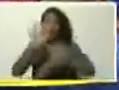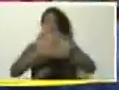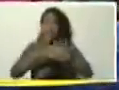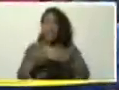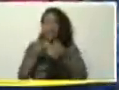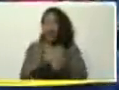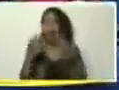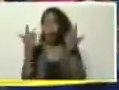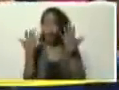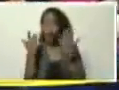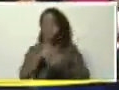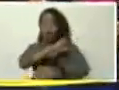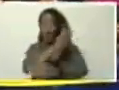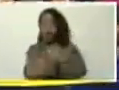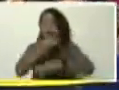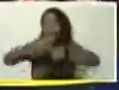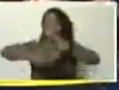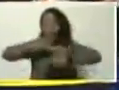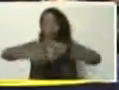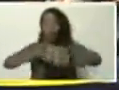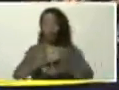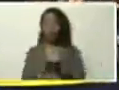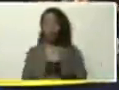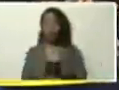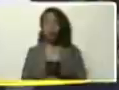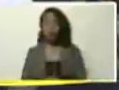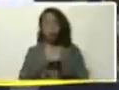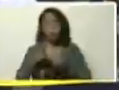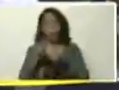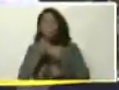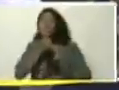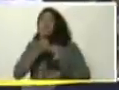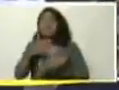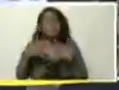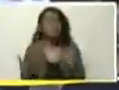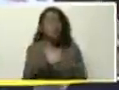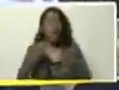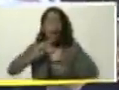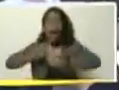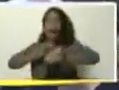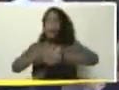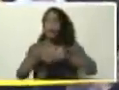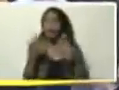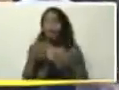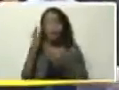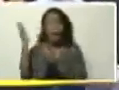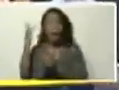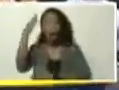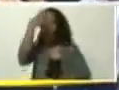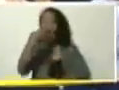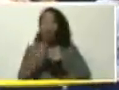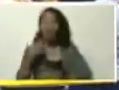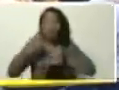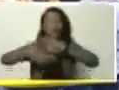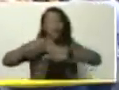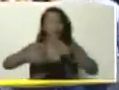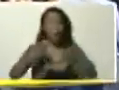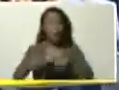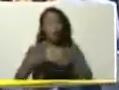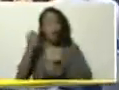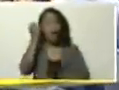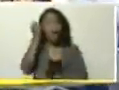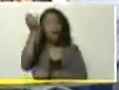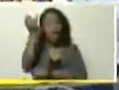a manos de las fuerzas revolucionarias. ¿Pero quién es Héctor Rodríguez? Un joven revolucionario con las